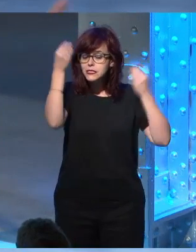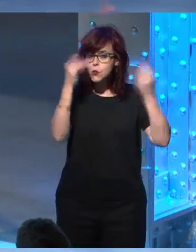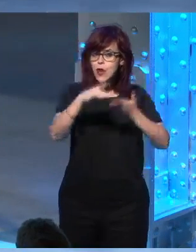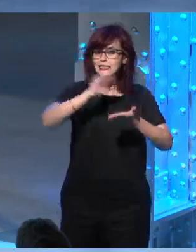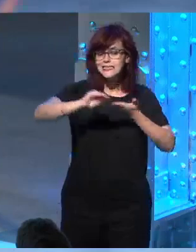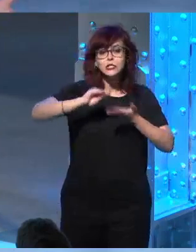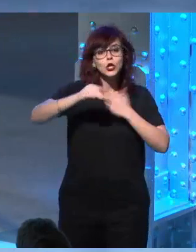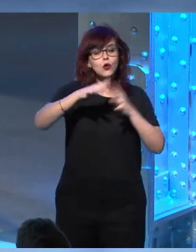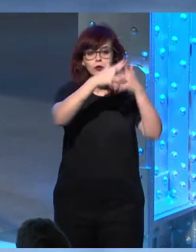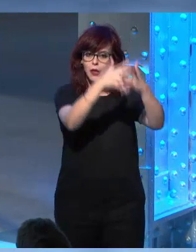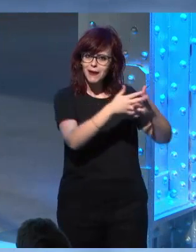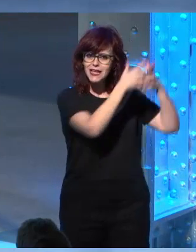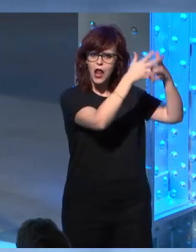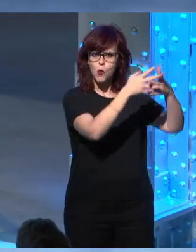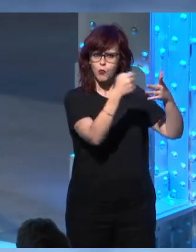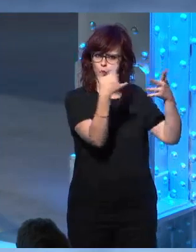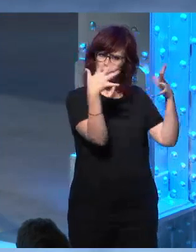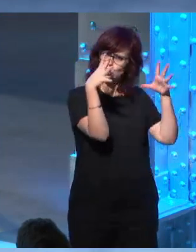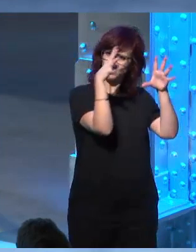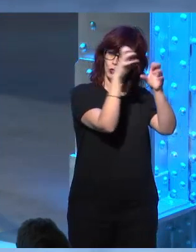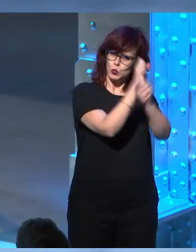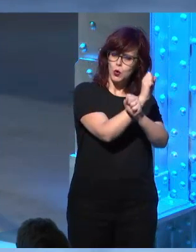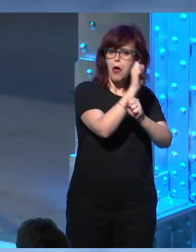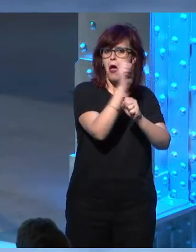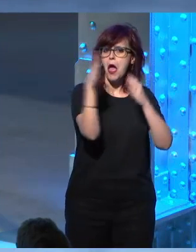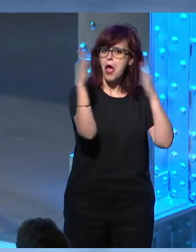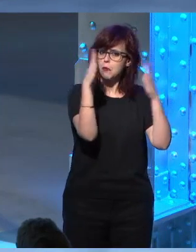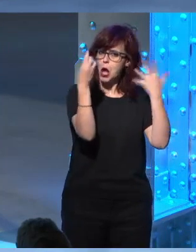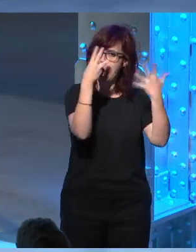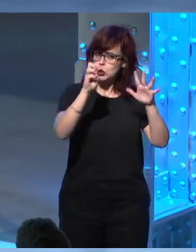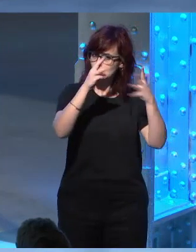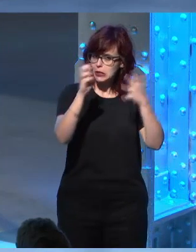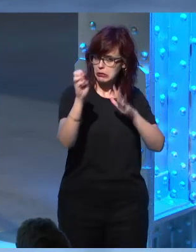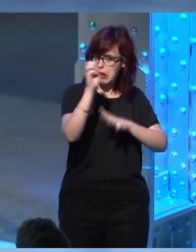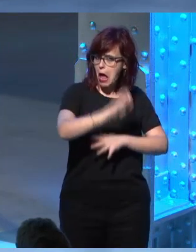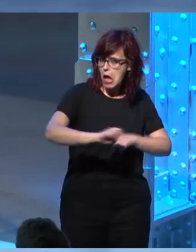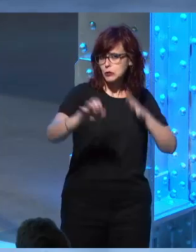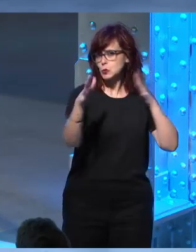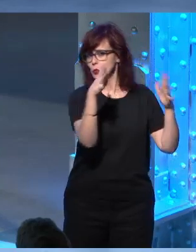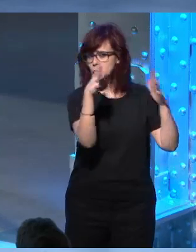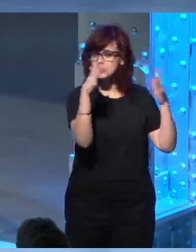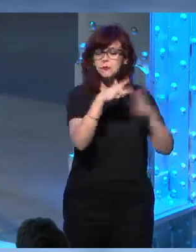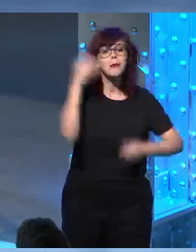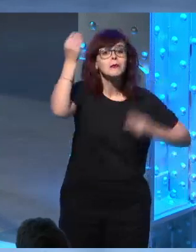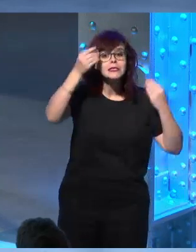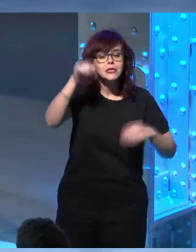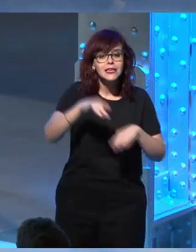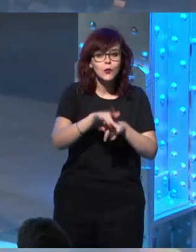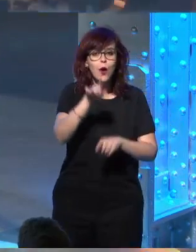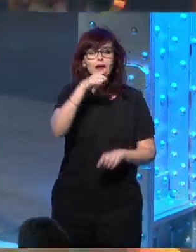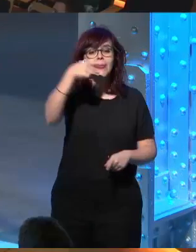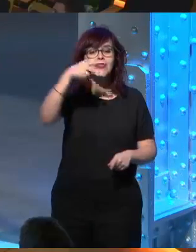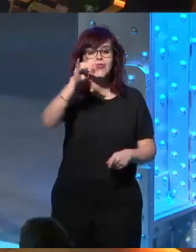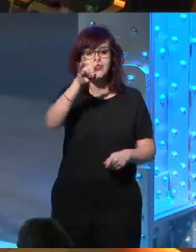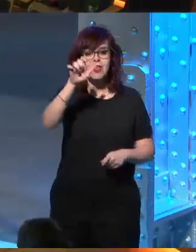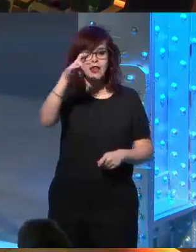escritor norteamericano, un tanto críptico, allá por los años 80, a mí me viene a la mente la pregunta que se hacía Guillermo de